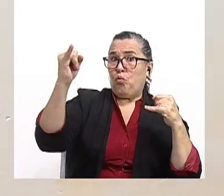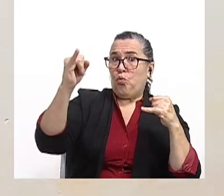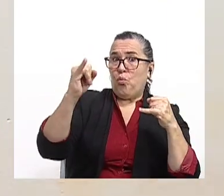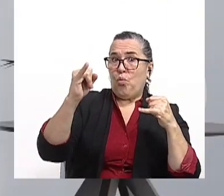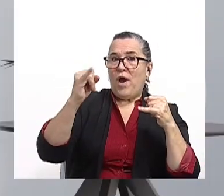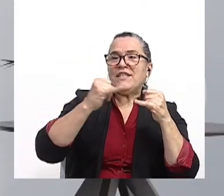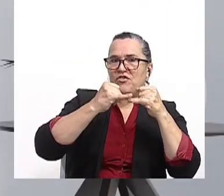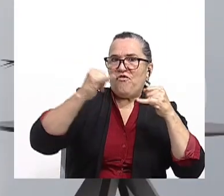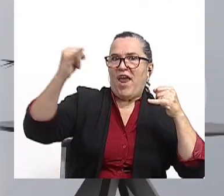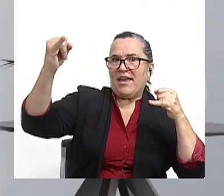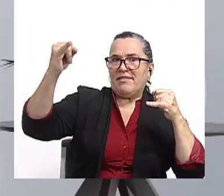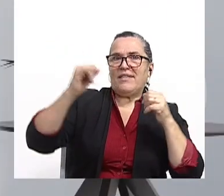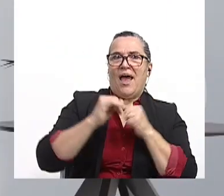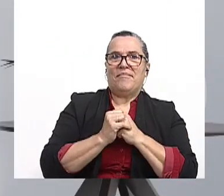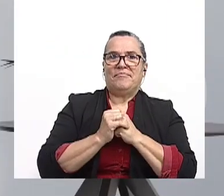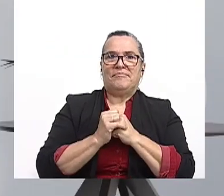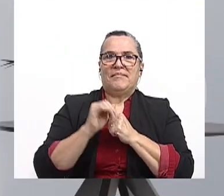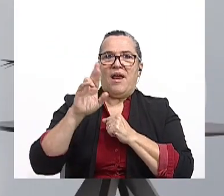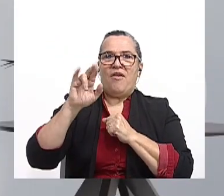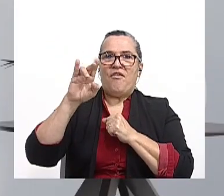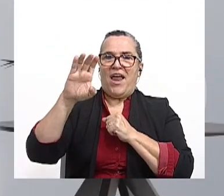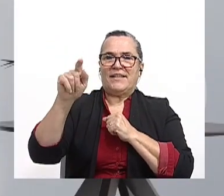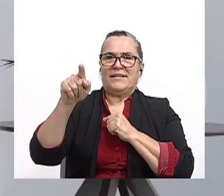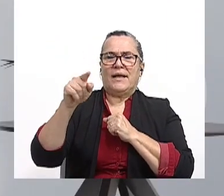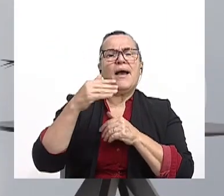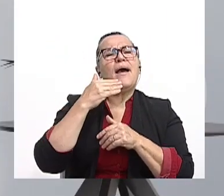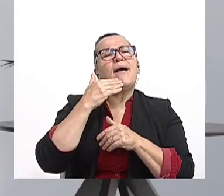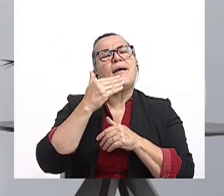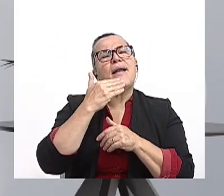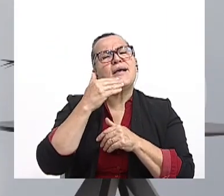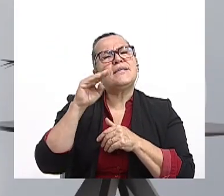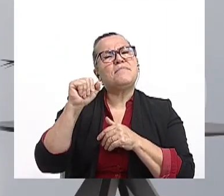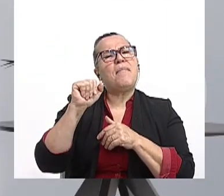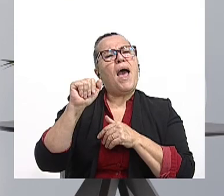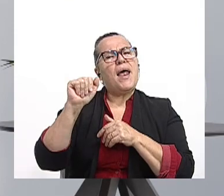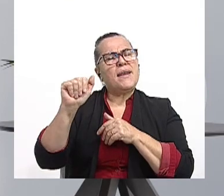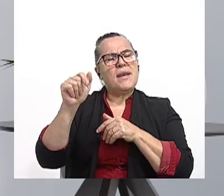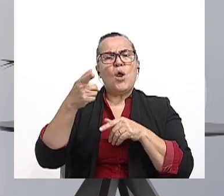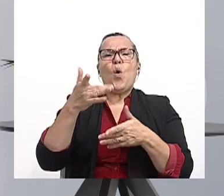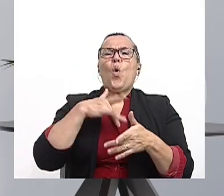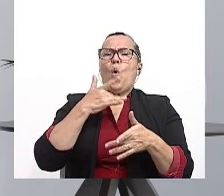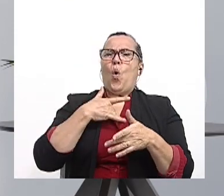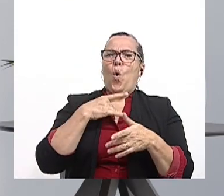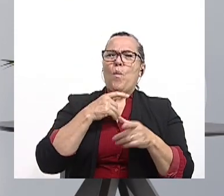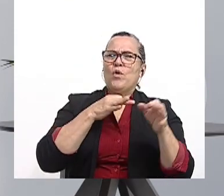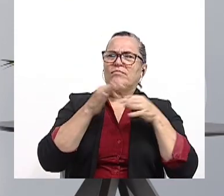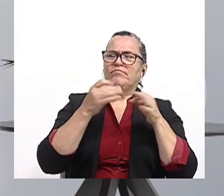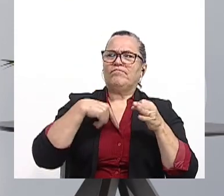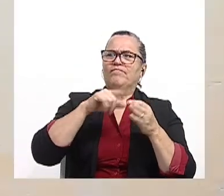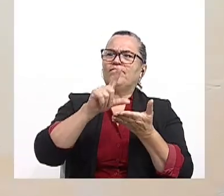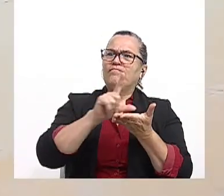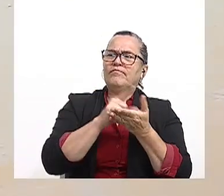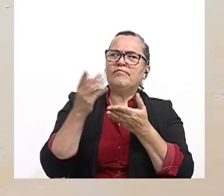recta. Muchas gracias, Mariana. ¿Y cómo te sentiste con la explicación de nuestra clase?